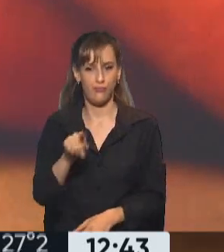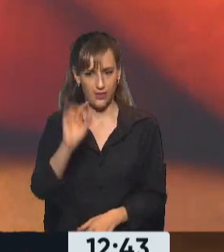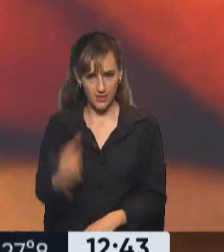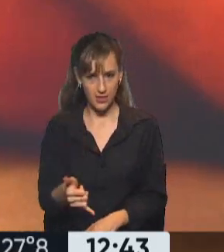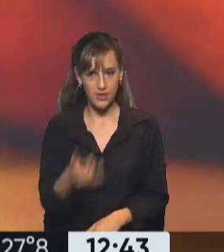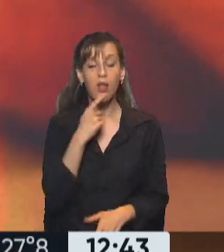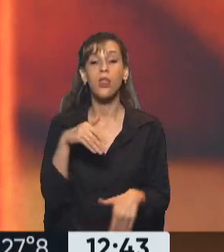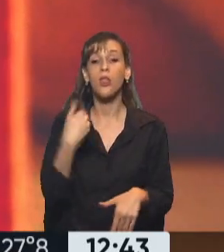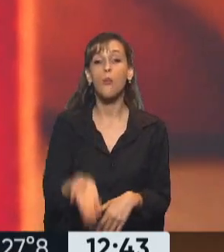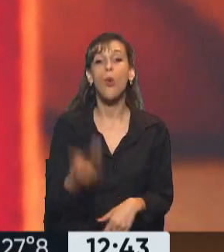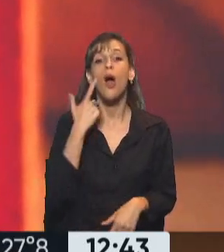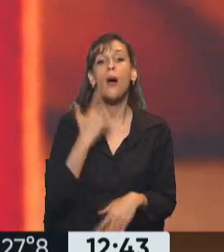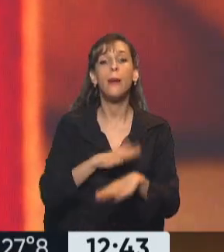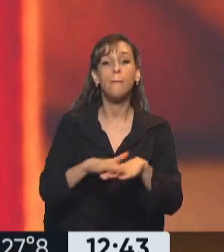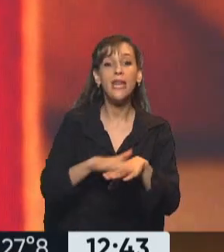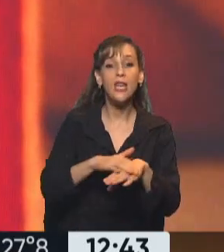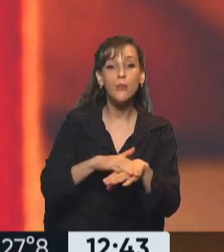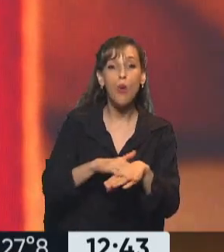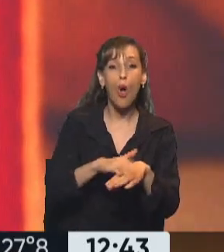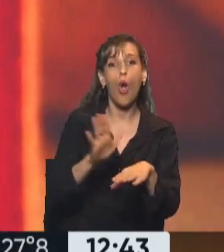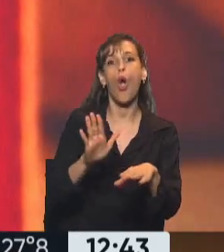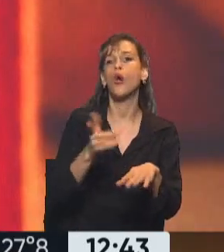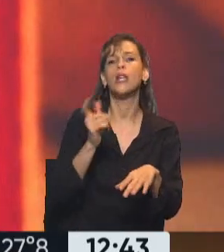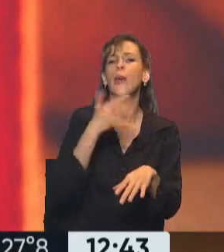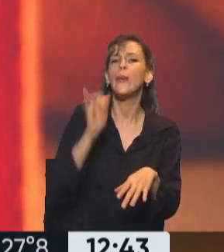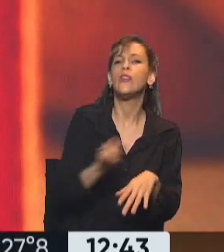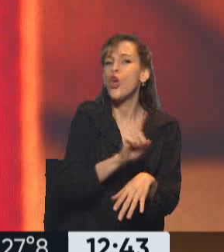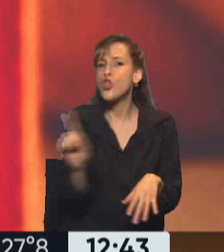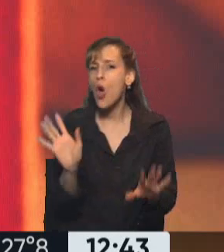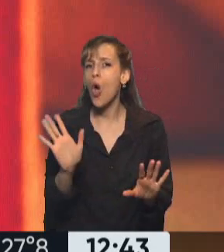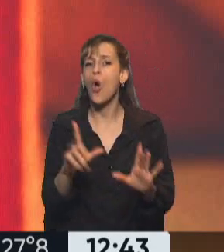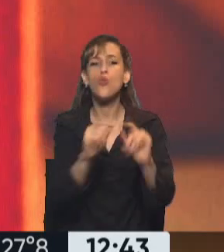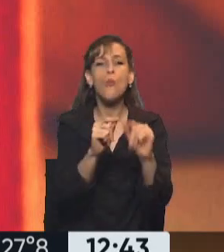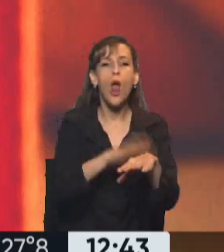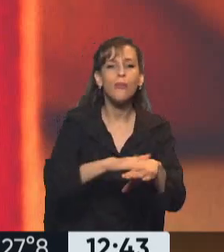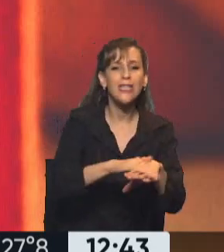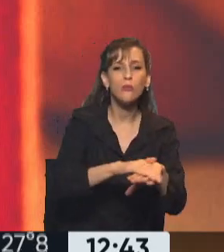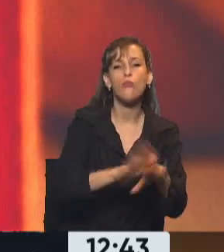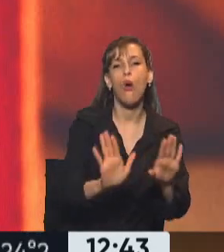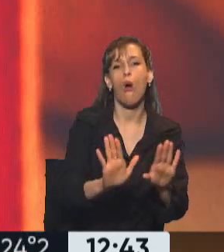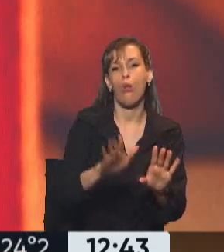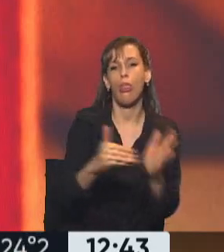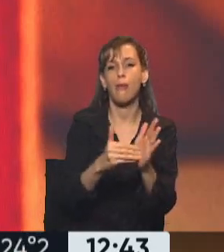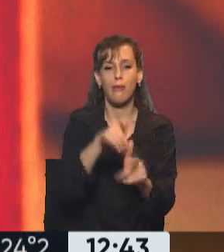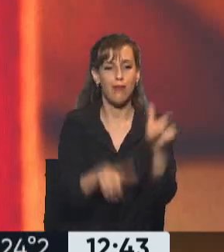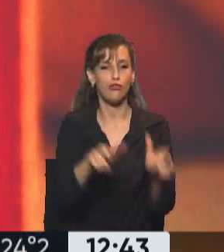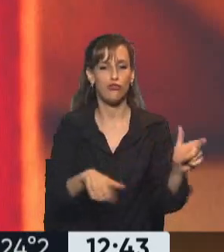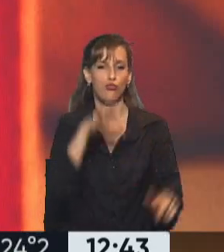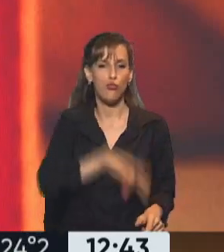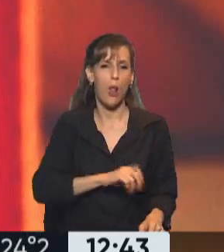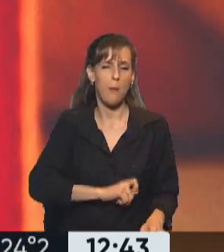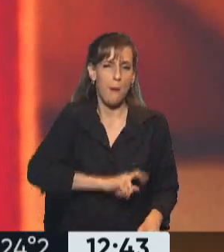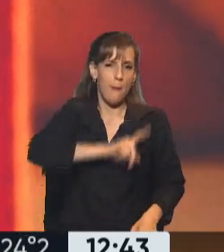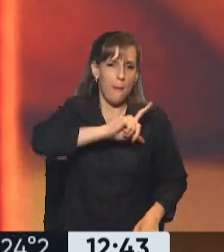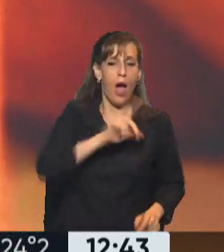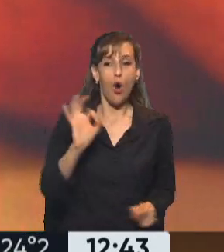el mínimo es el que corresponde o no corresponde, cuánto agarra la clase media, media-baja y cuánto debería agarrar a los que tienen más